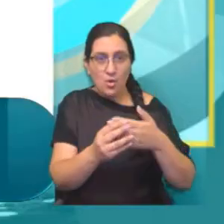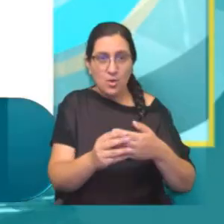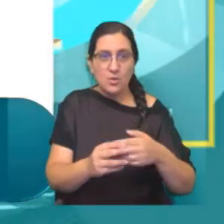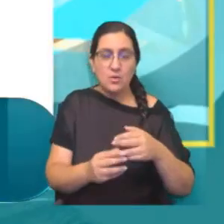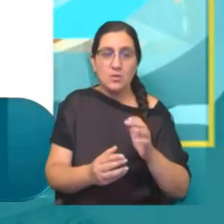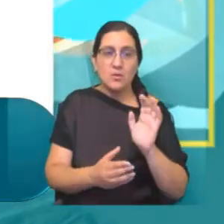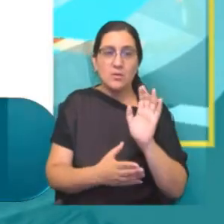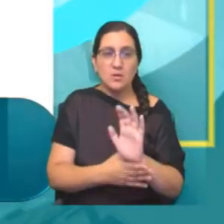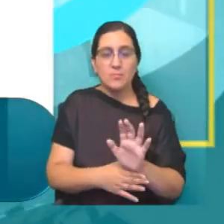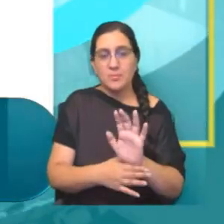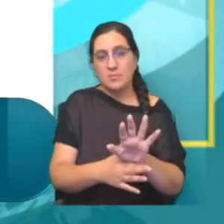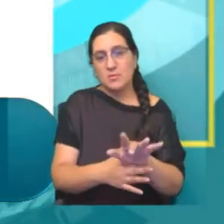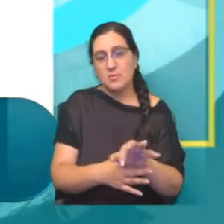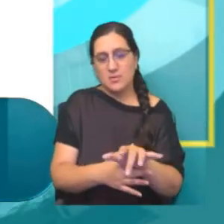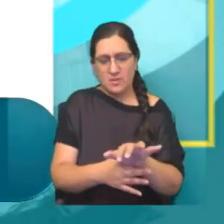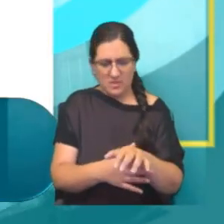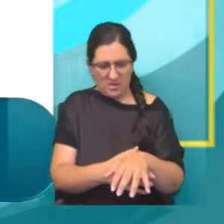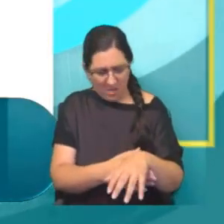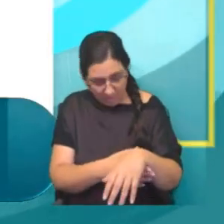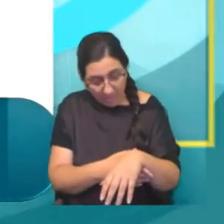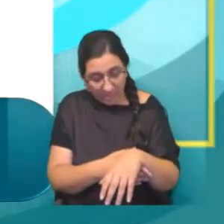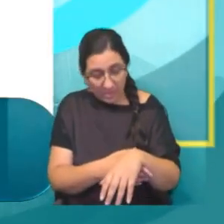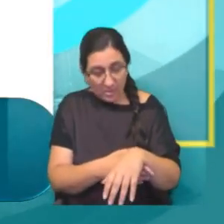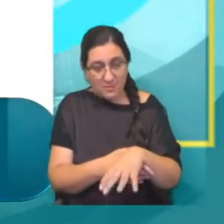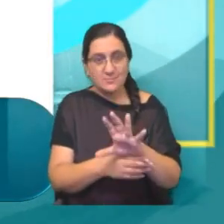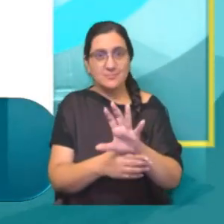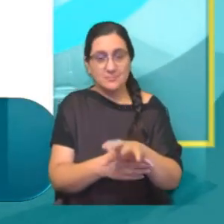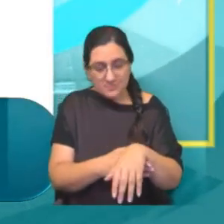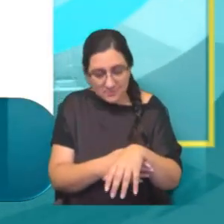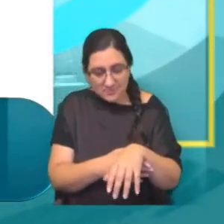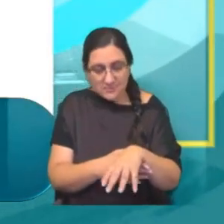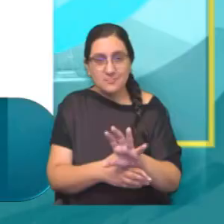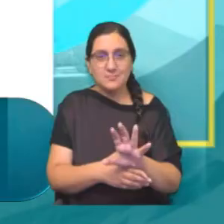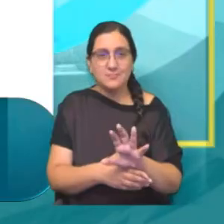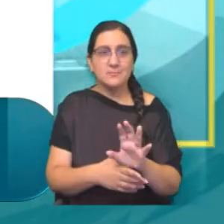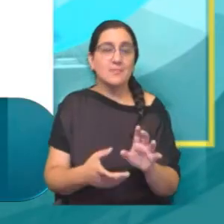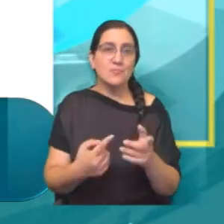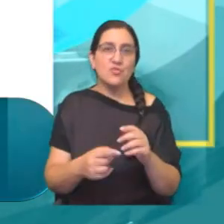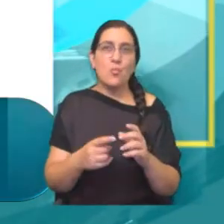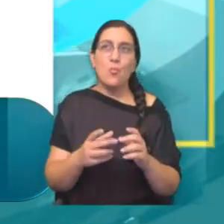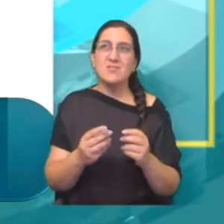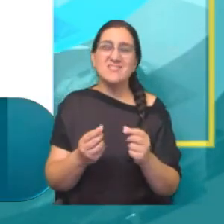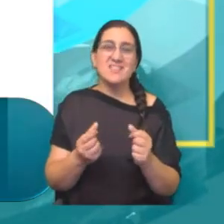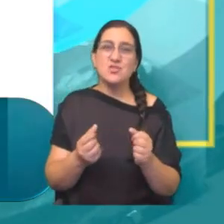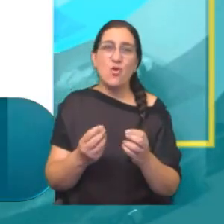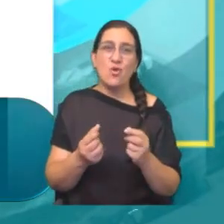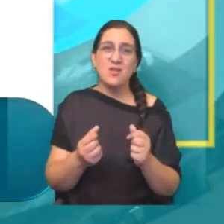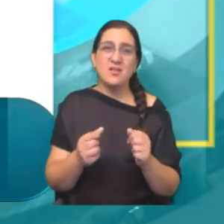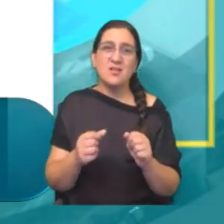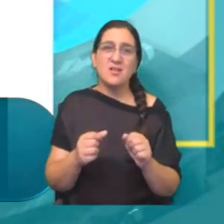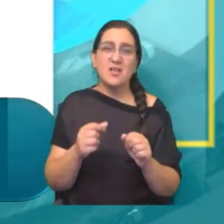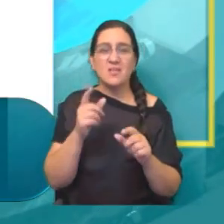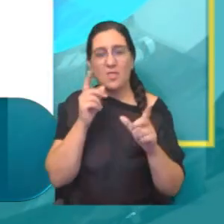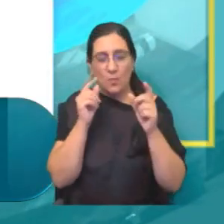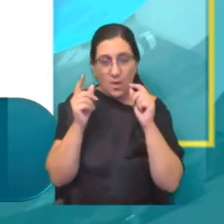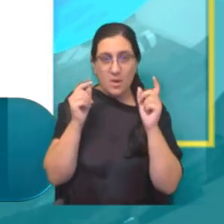contra la computadora, que lo hemos visto también, contra el borde de la laptop, apoyan acá, o contra el borde del escritorio. Y esto puede generar o